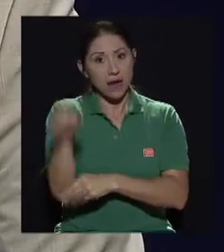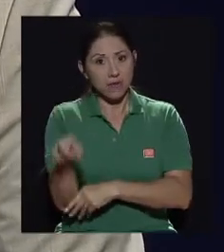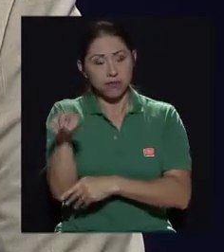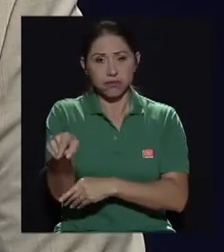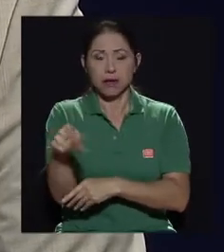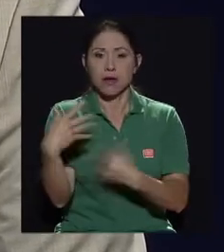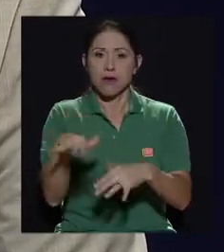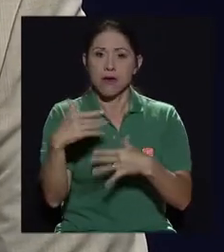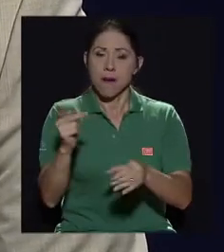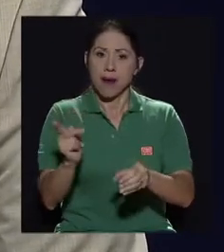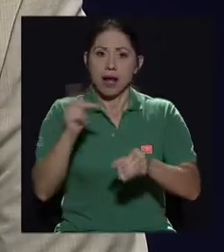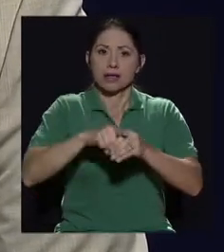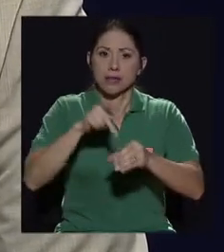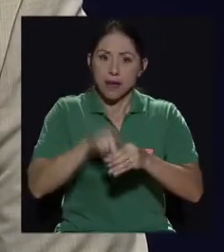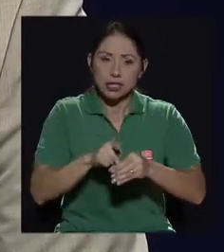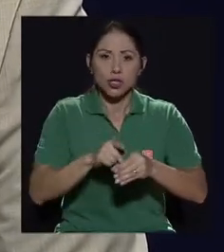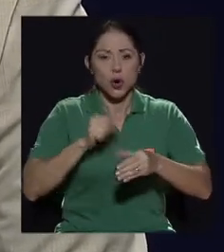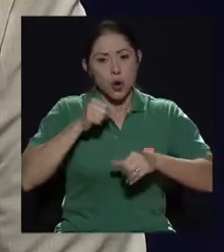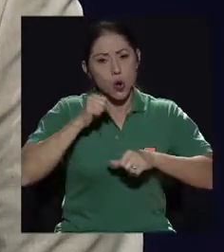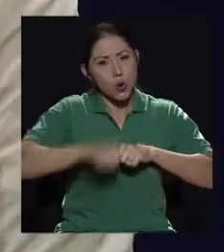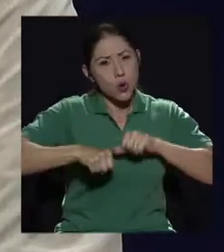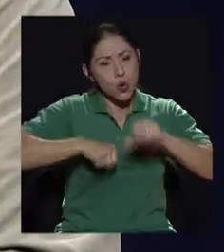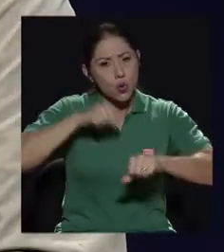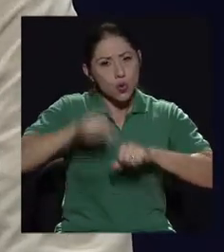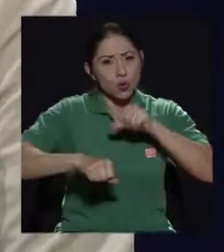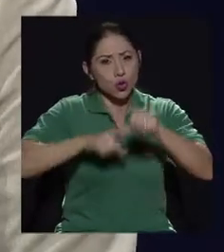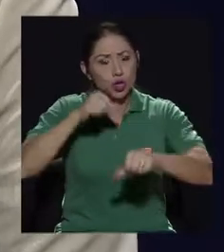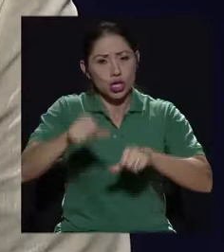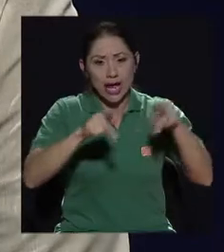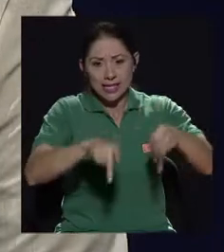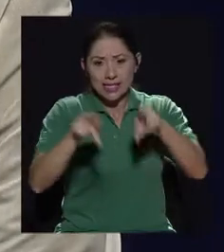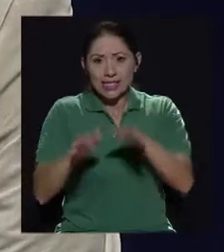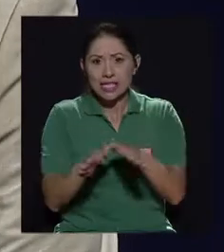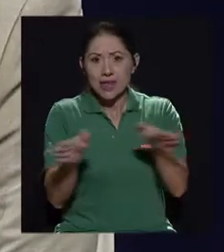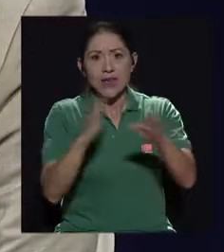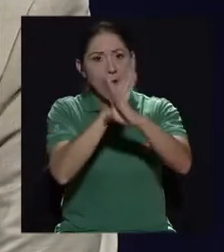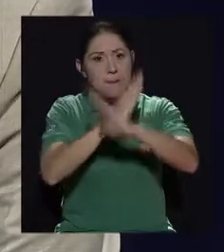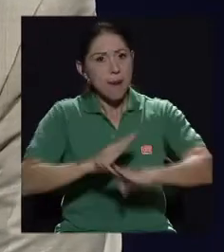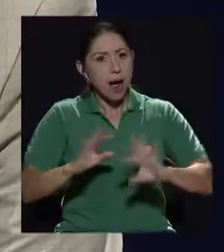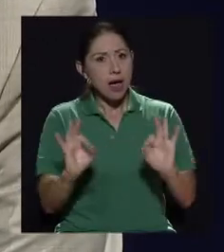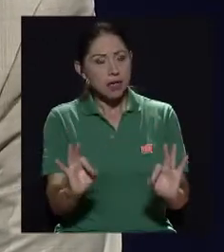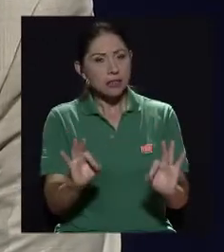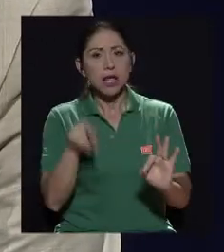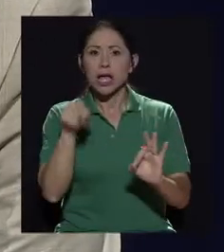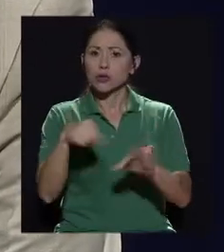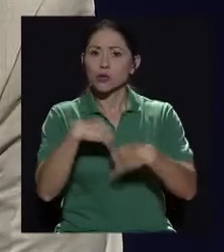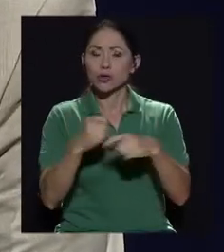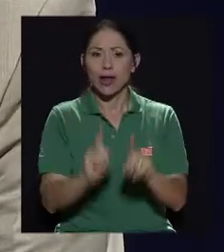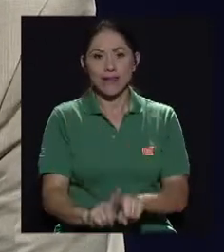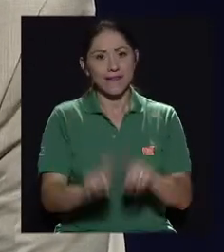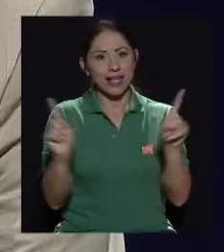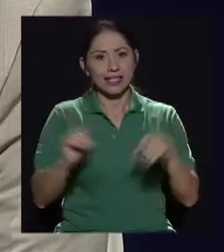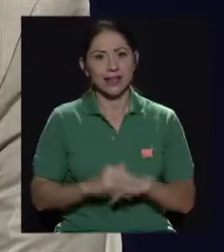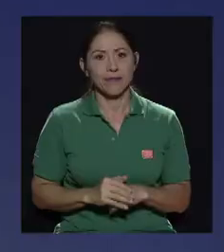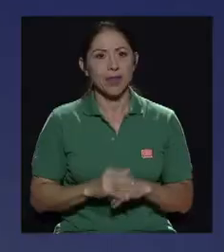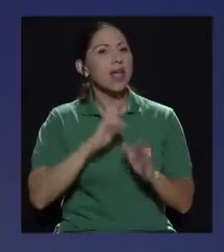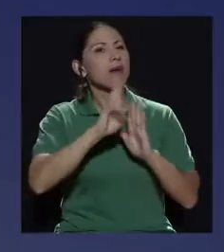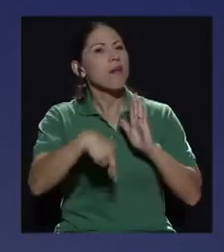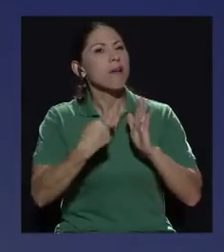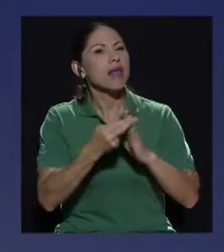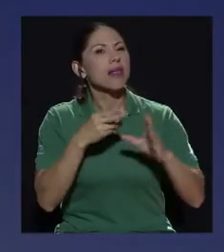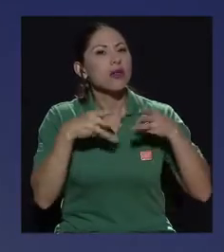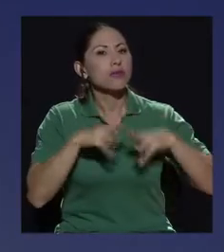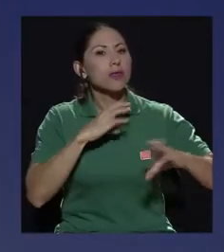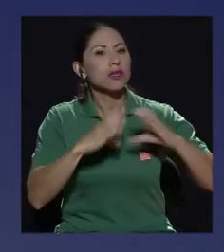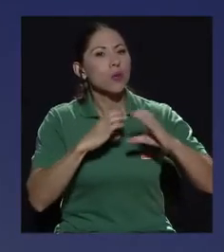participación o la lucha cívica en paz eso marcó una gran diferencia así como el papel de los medios de